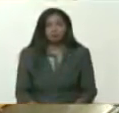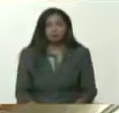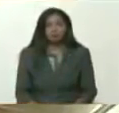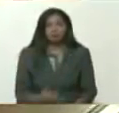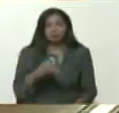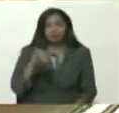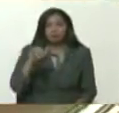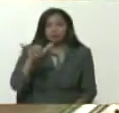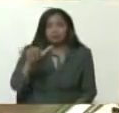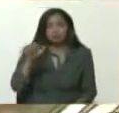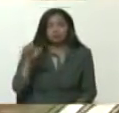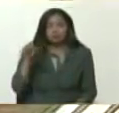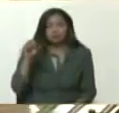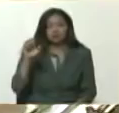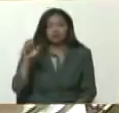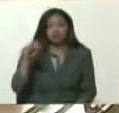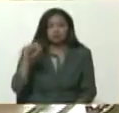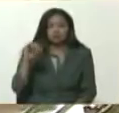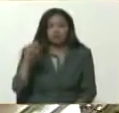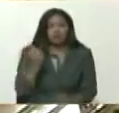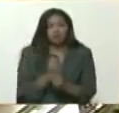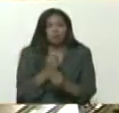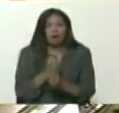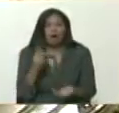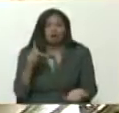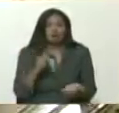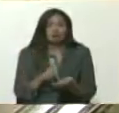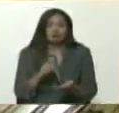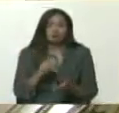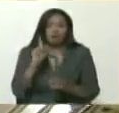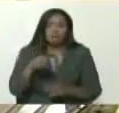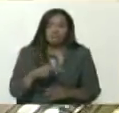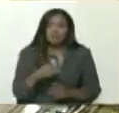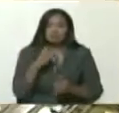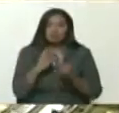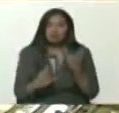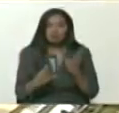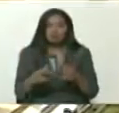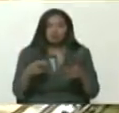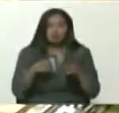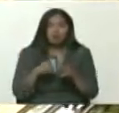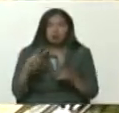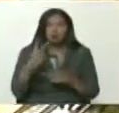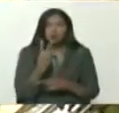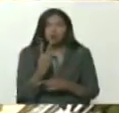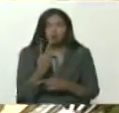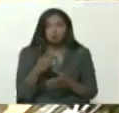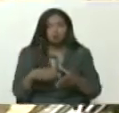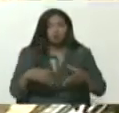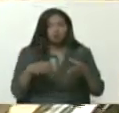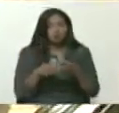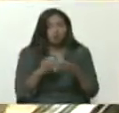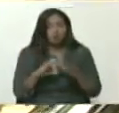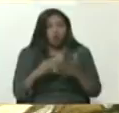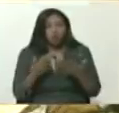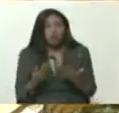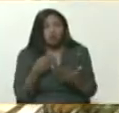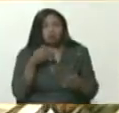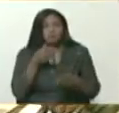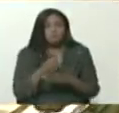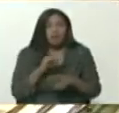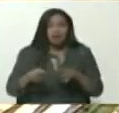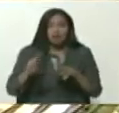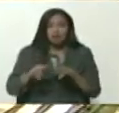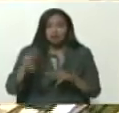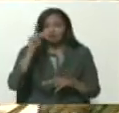Yesenia, todas ellas están aquí trabajando. Culminando el segundo formato de cuadernos que van para nuestros